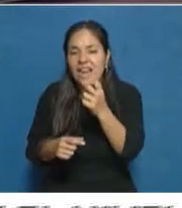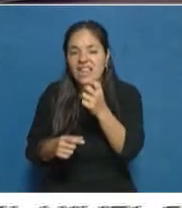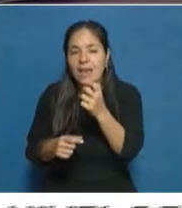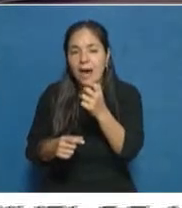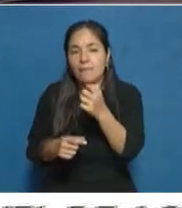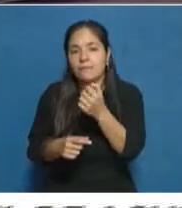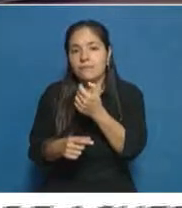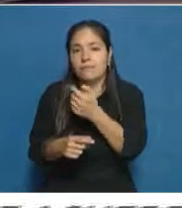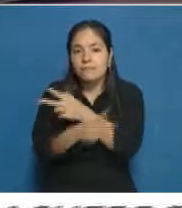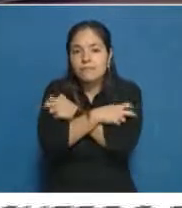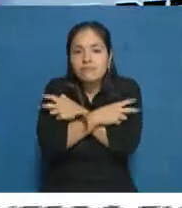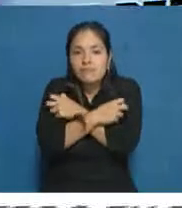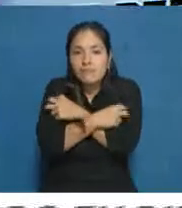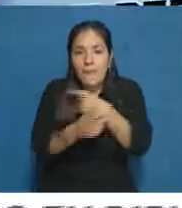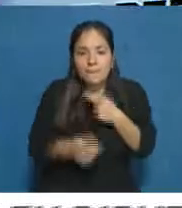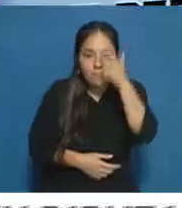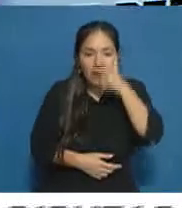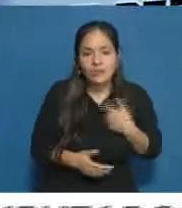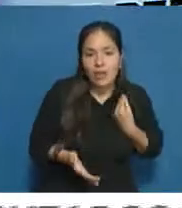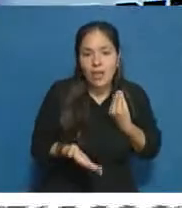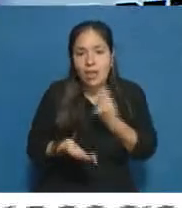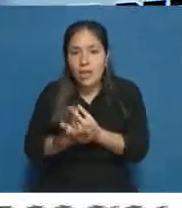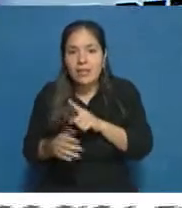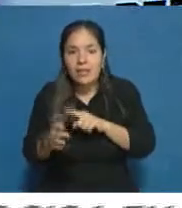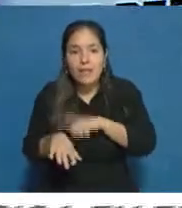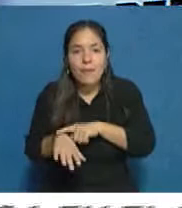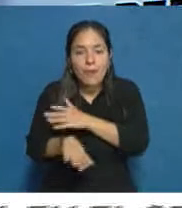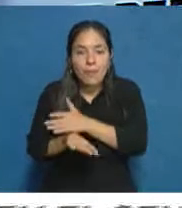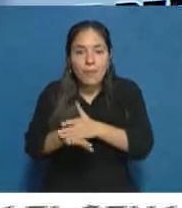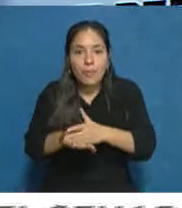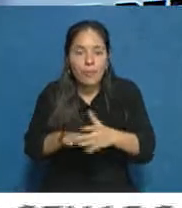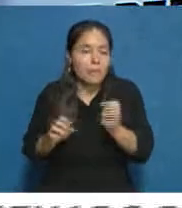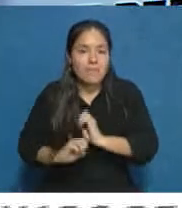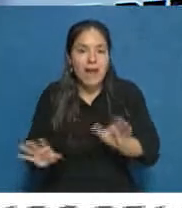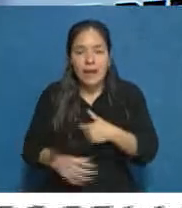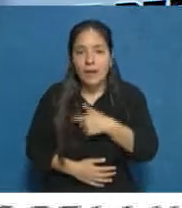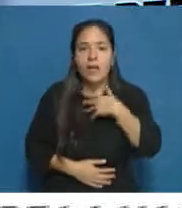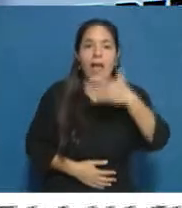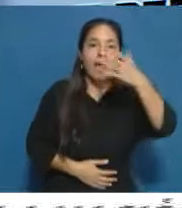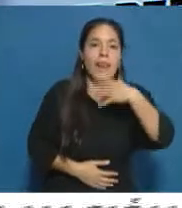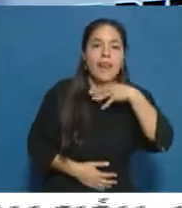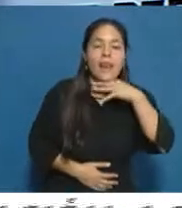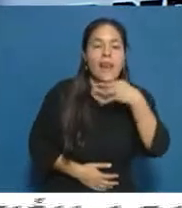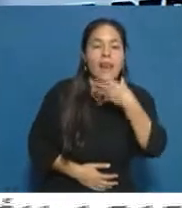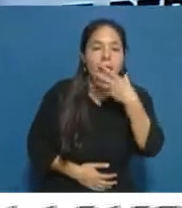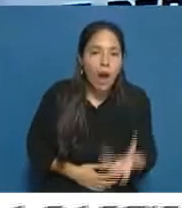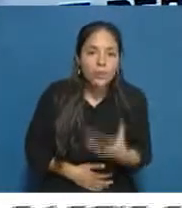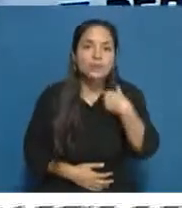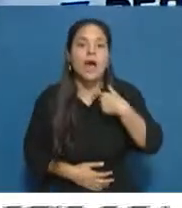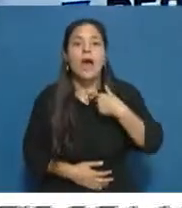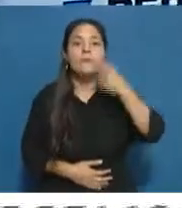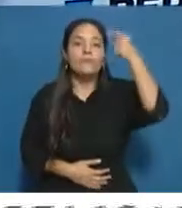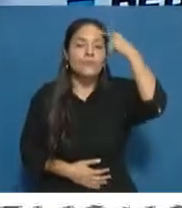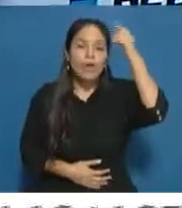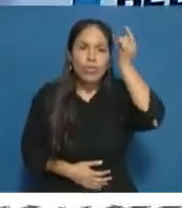son las consecuencias en el organismo desde el punto de vista leve, ¿no? Náuseas, vómitos, fatiga, hemorragia, fiebre, dolor